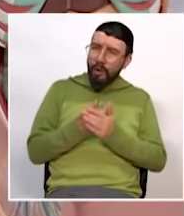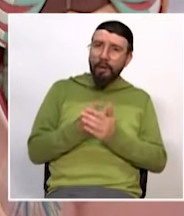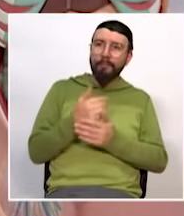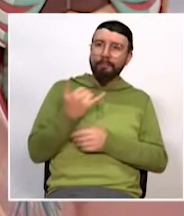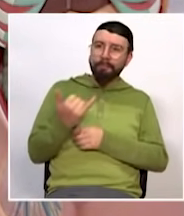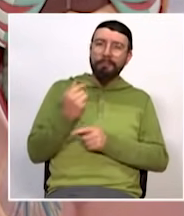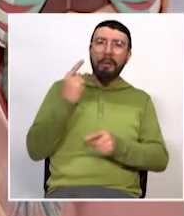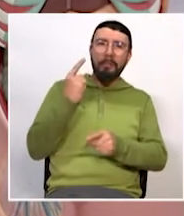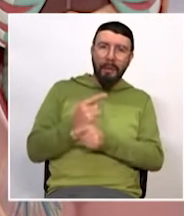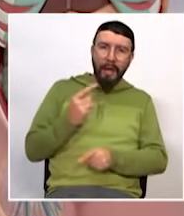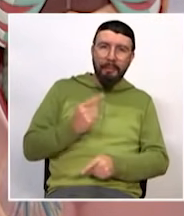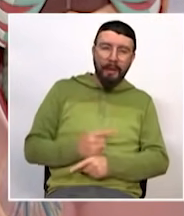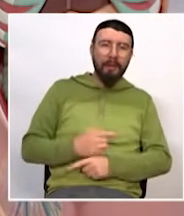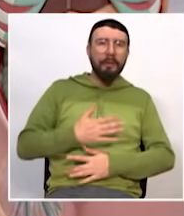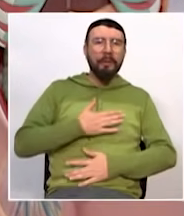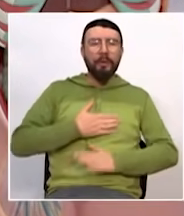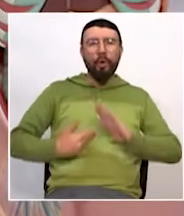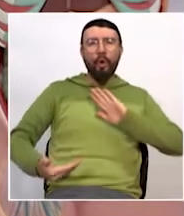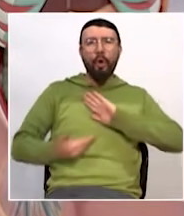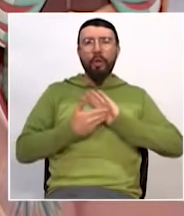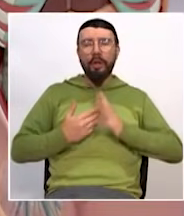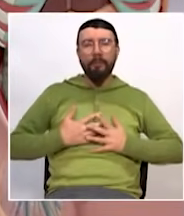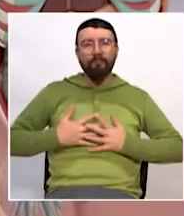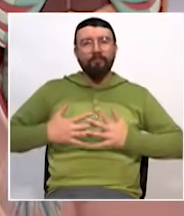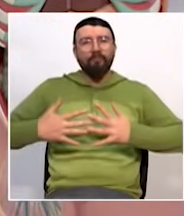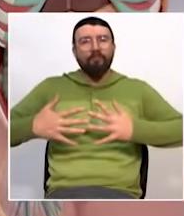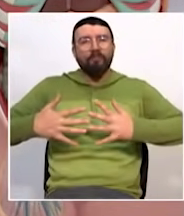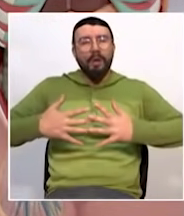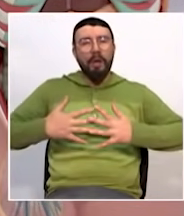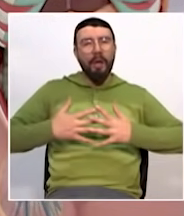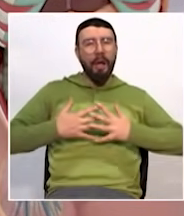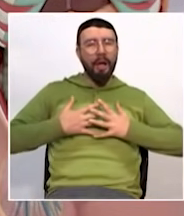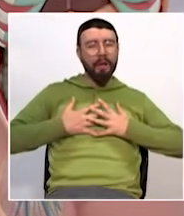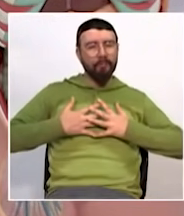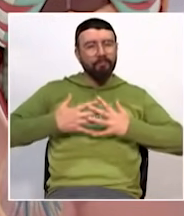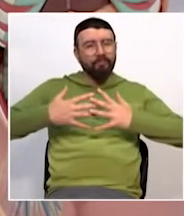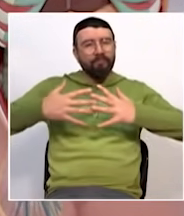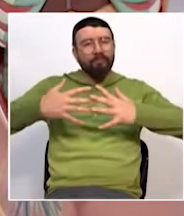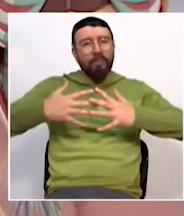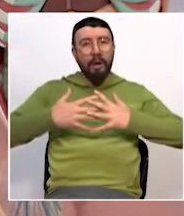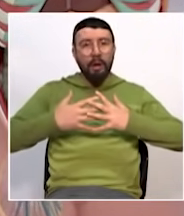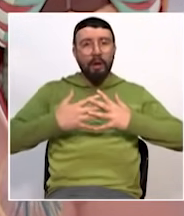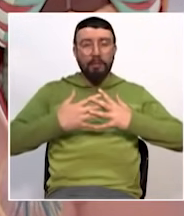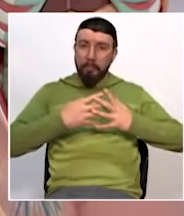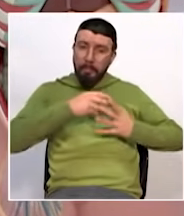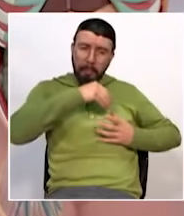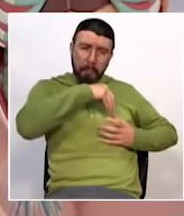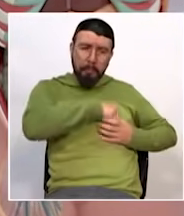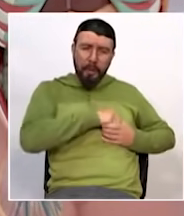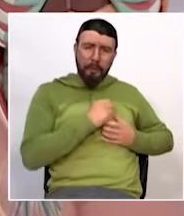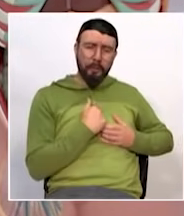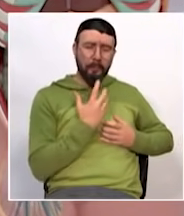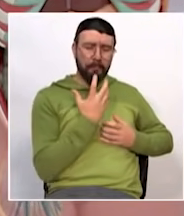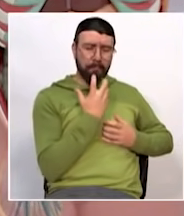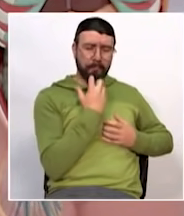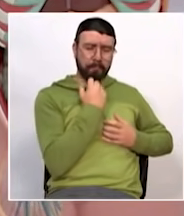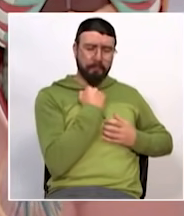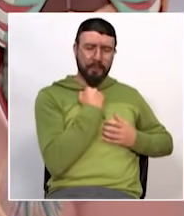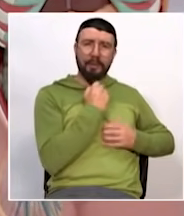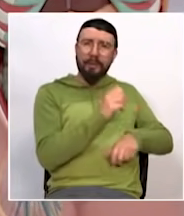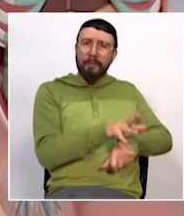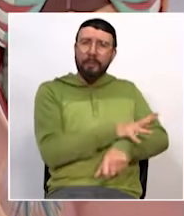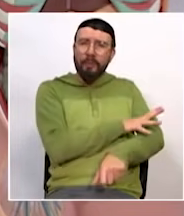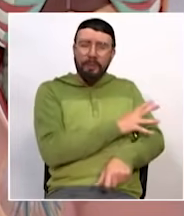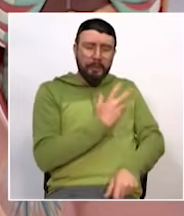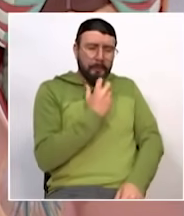la respiración naturalmente si la emoción que se reserva o que se mantiene permanentemente tiene un